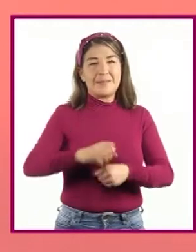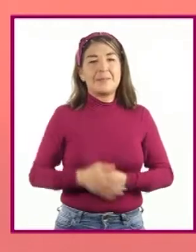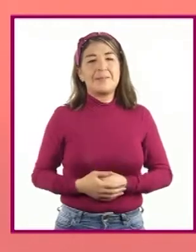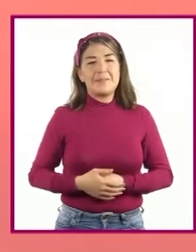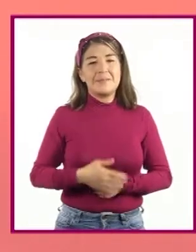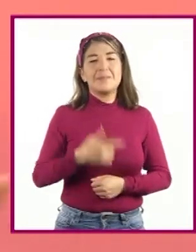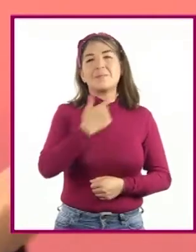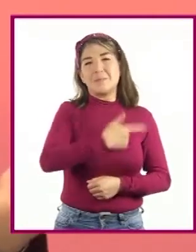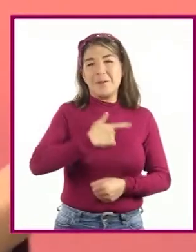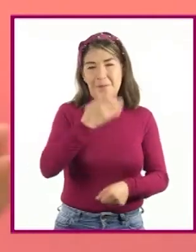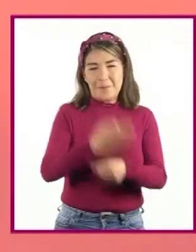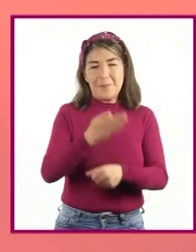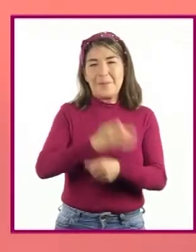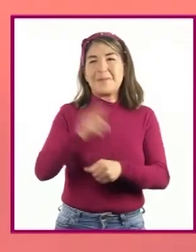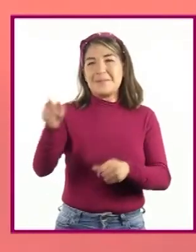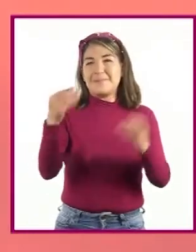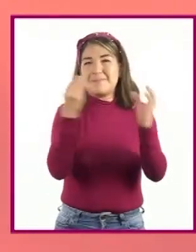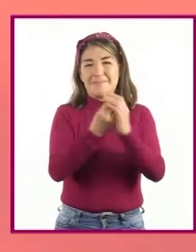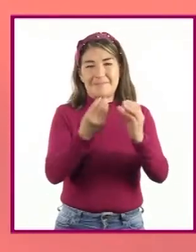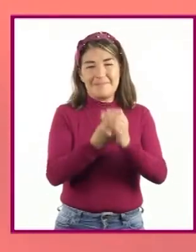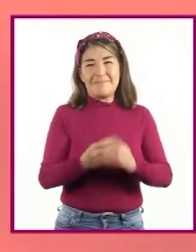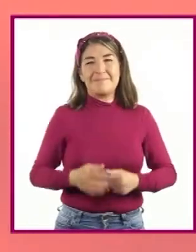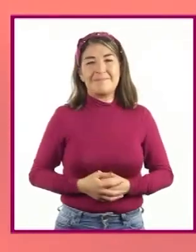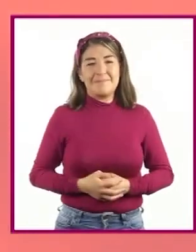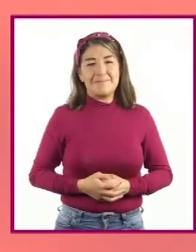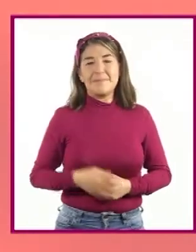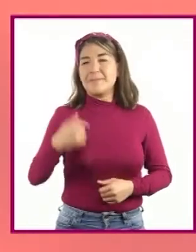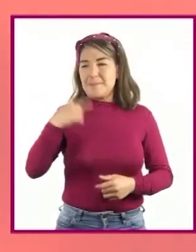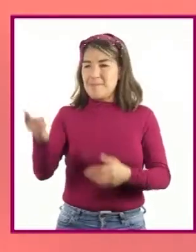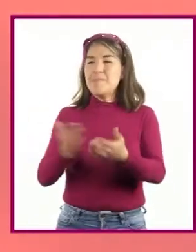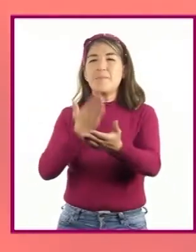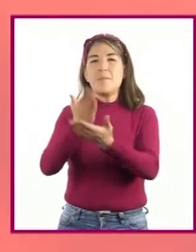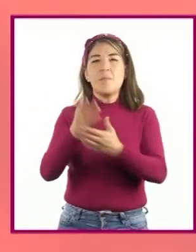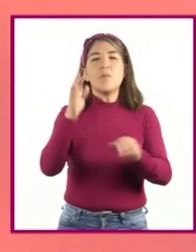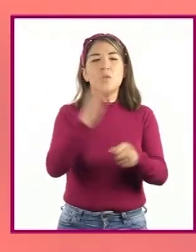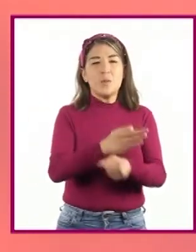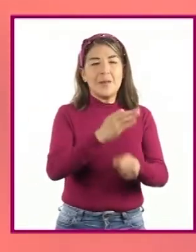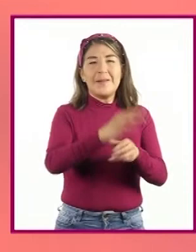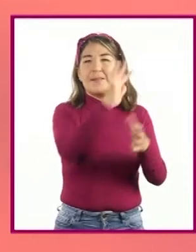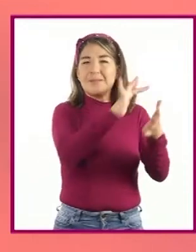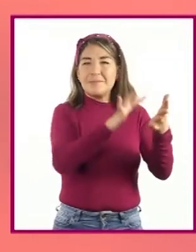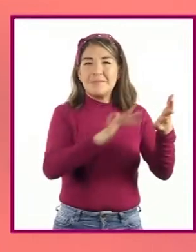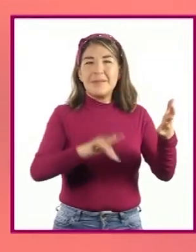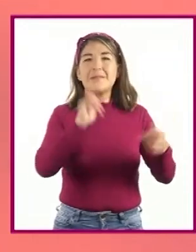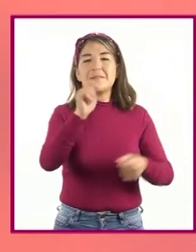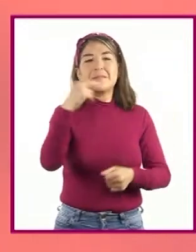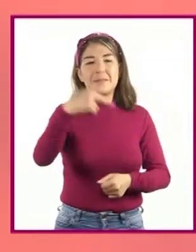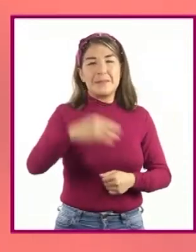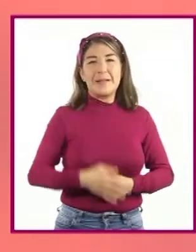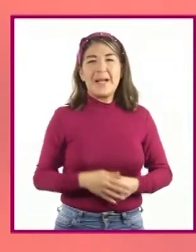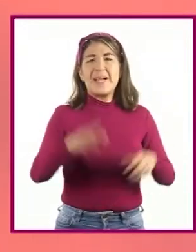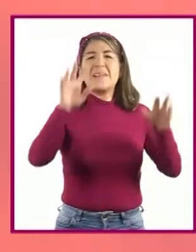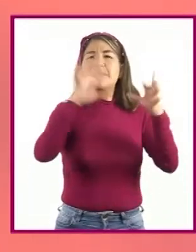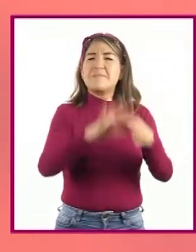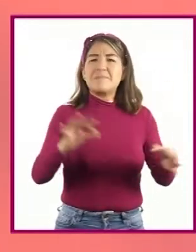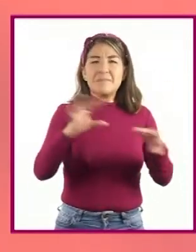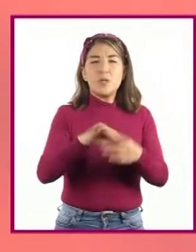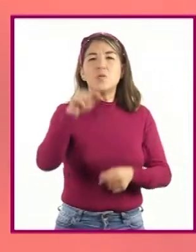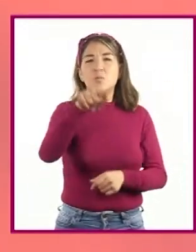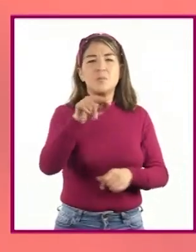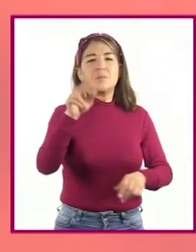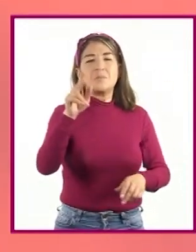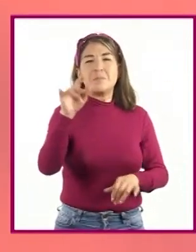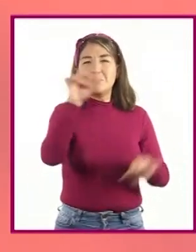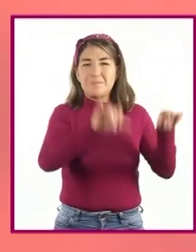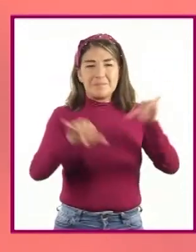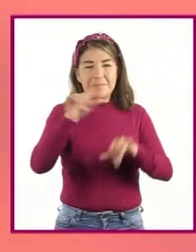gusto estar compartiendo la sesión, maestro. Te pido, nos guíes la lectura que lleva por título Explícame tu experimento. Y